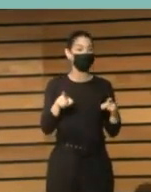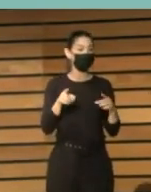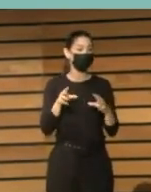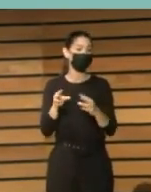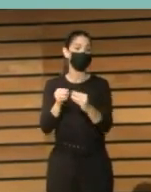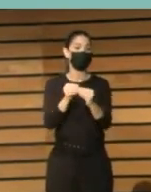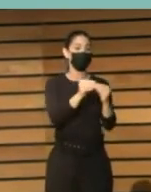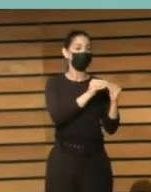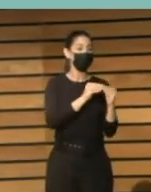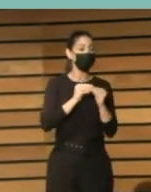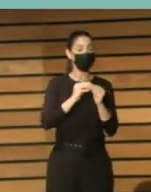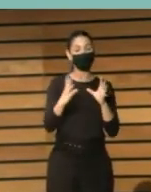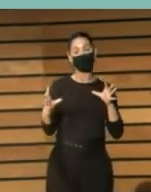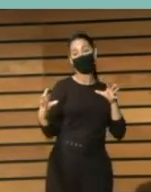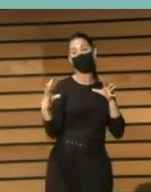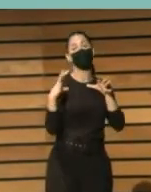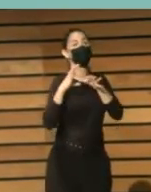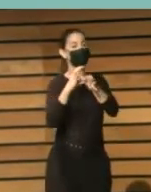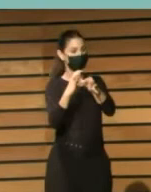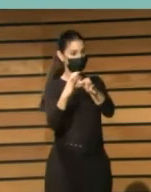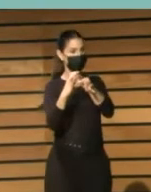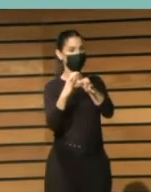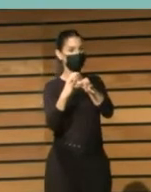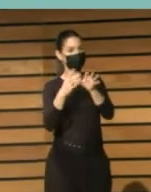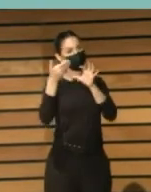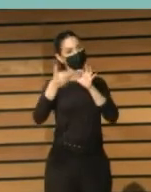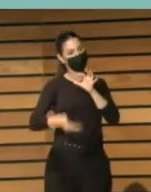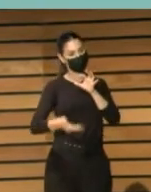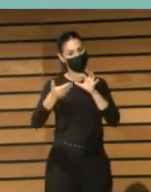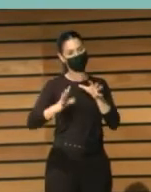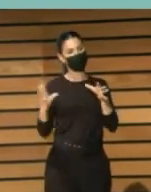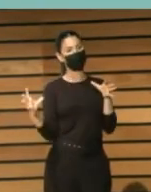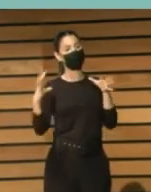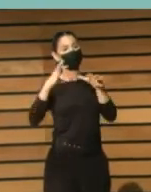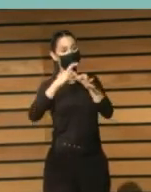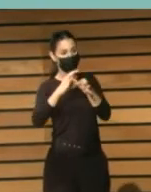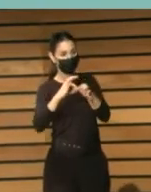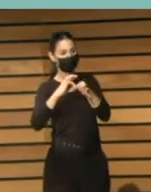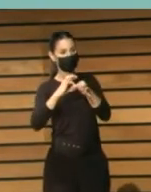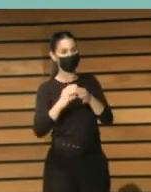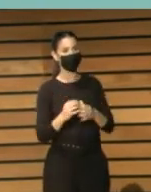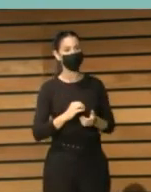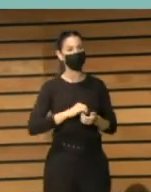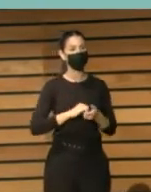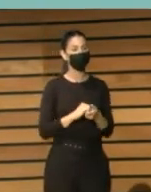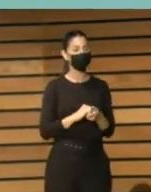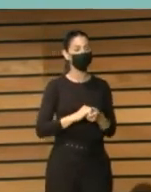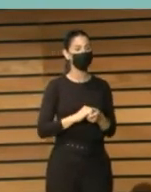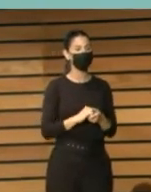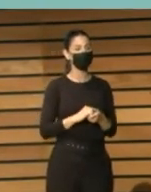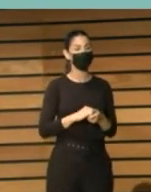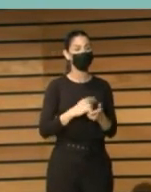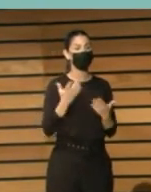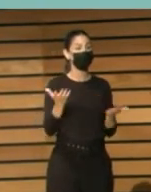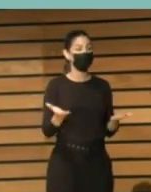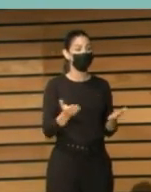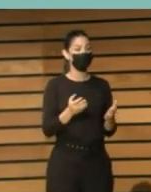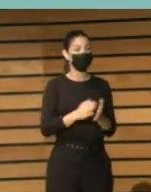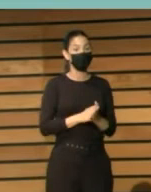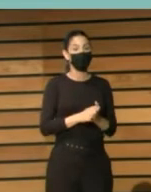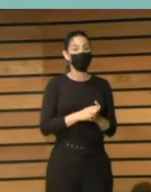necesitan políticas públicas para realmente alcanzarla, pero la conexión sí que se puede lograr con varias